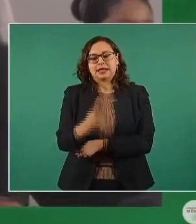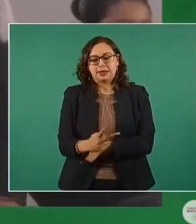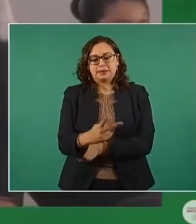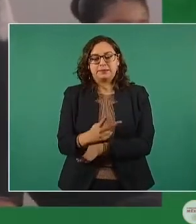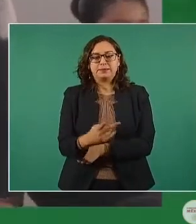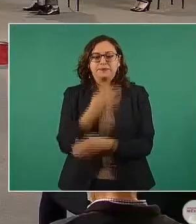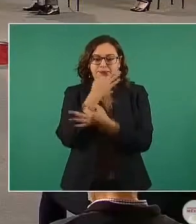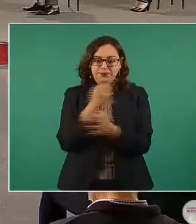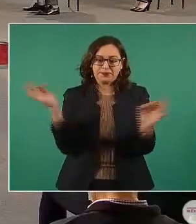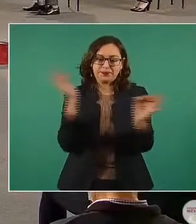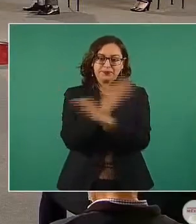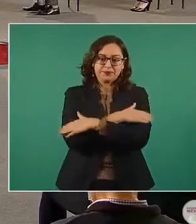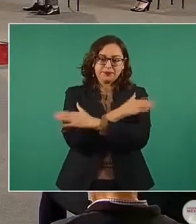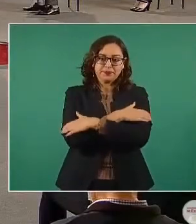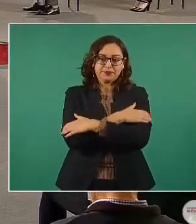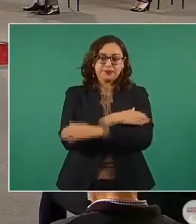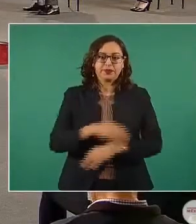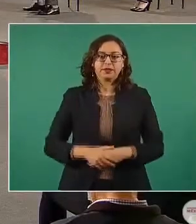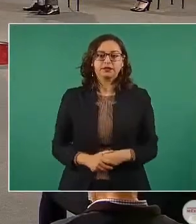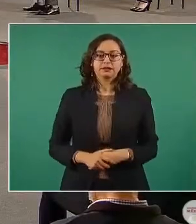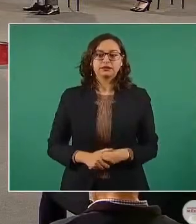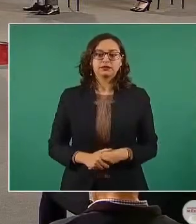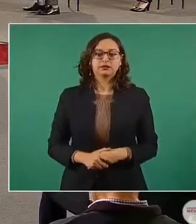Un abrazo, presidente.